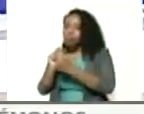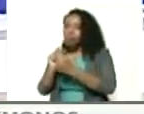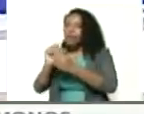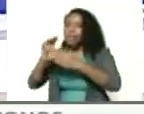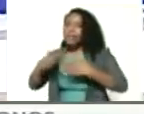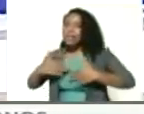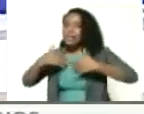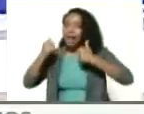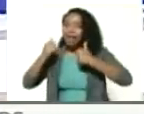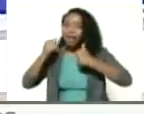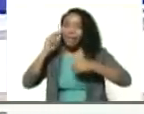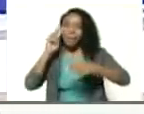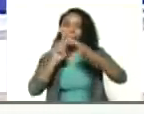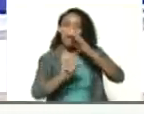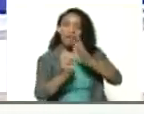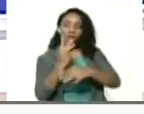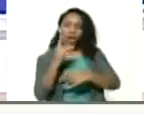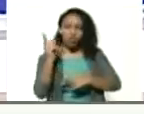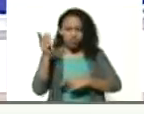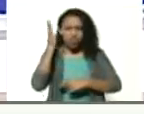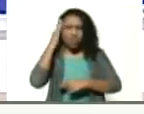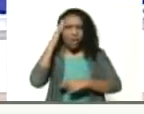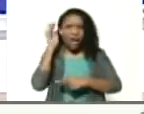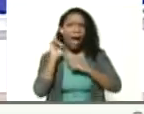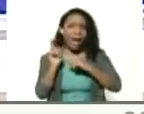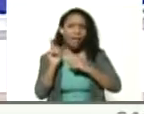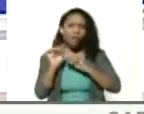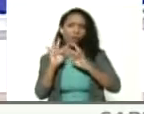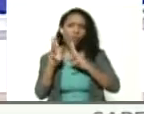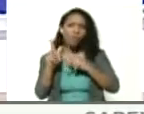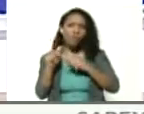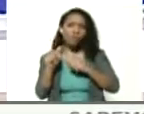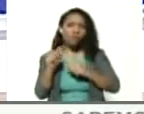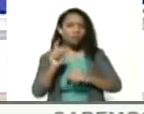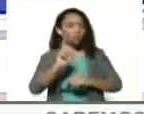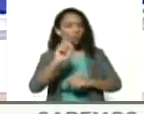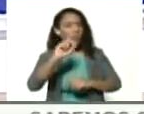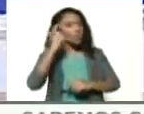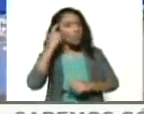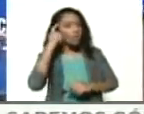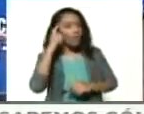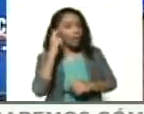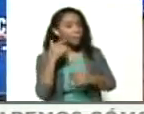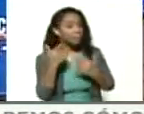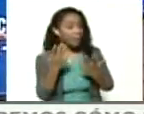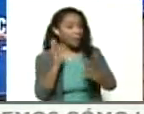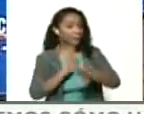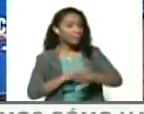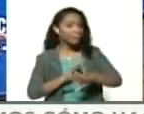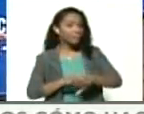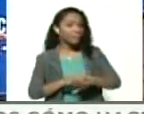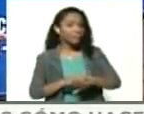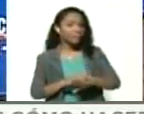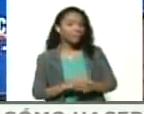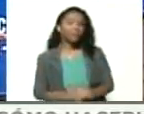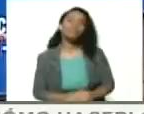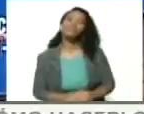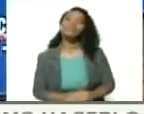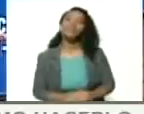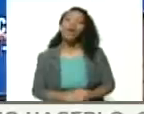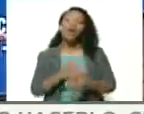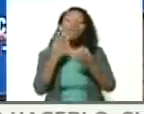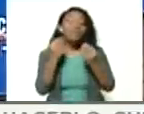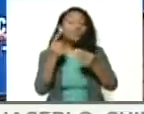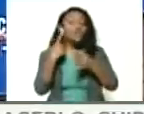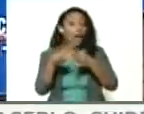rescate del Palacio de Miraflores. ¿Tú sabías eso, Alvarado, que estoy contando? No lo sabía. ¿Te das cuenta, Alfred Nazaret? Muchas cosas